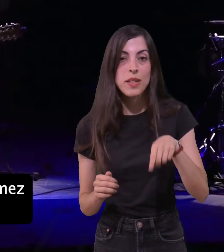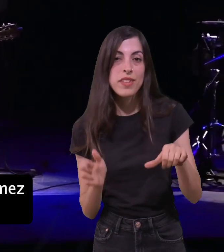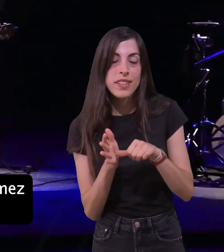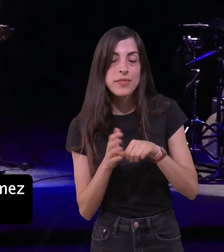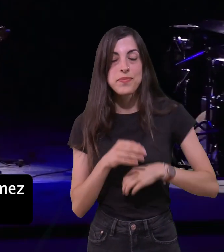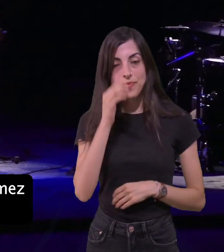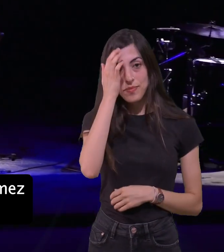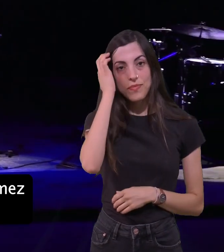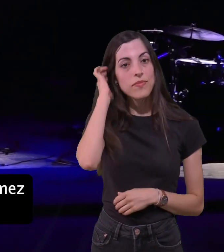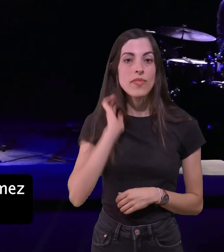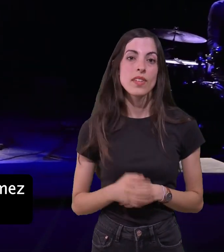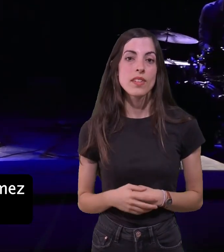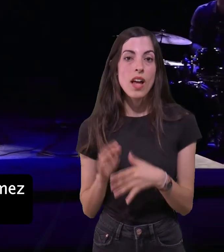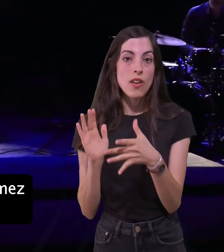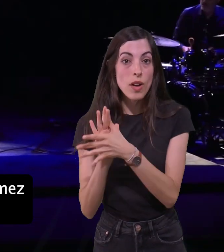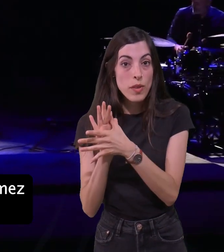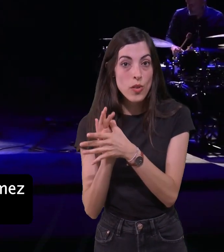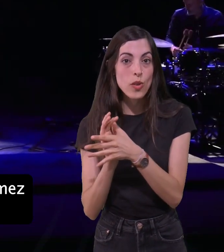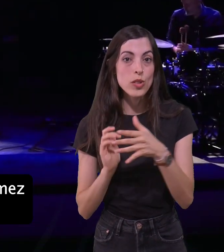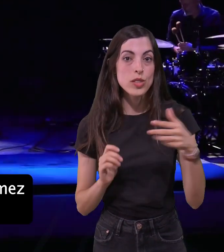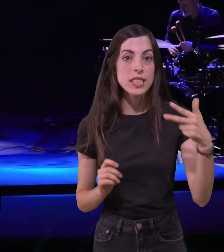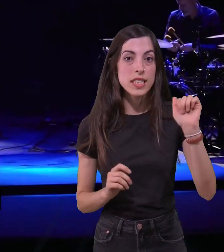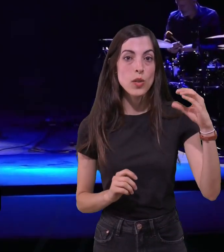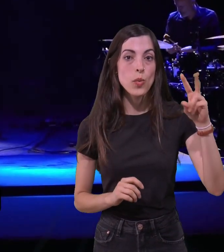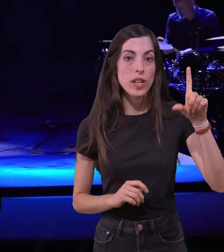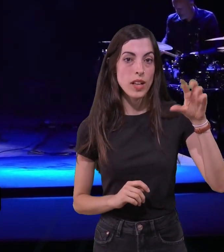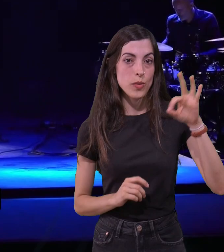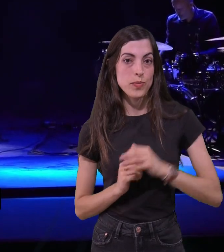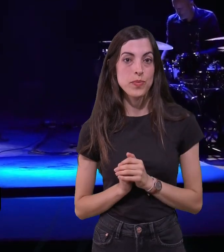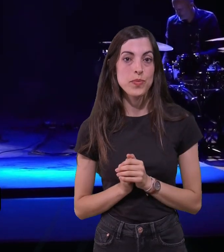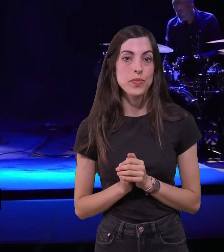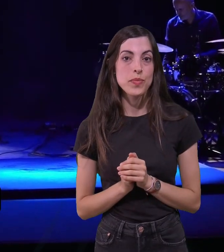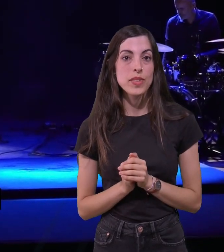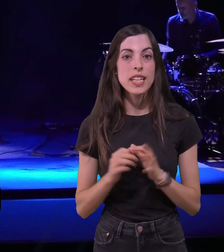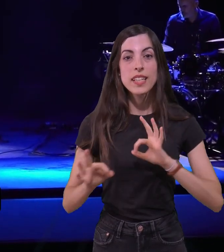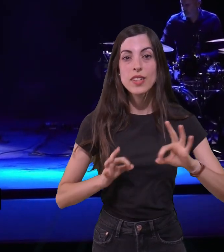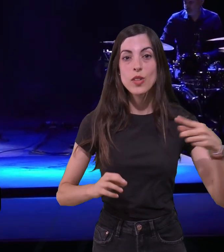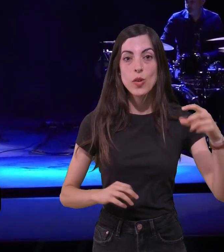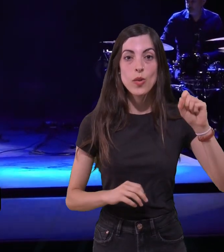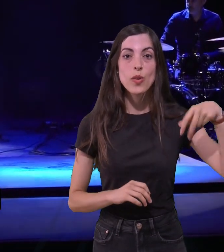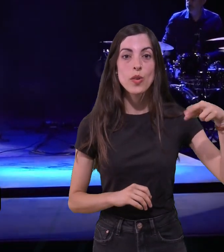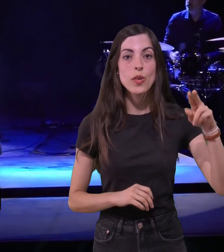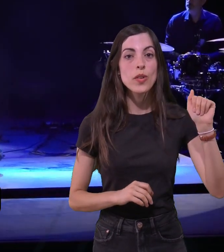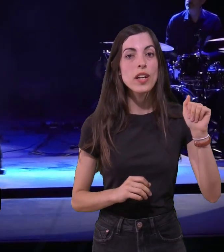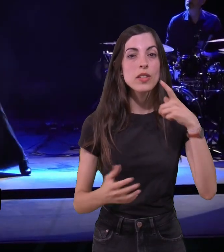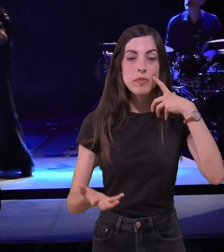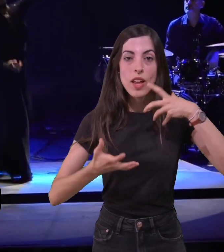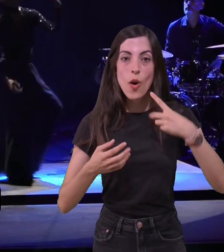el flamenco de Juan Gómez Chicuelo en el Teatro Góngora con su espectáculo de música y baile Caminos.